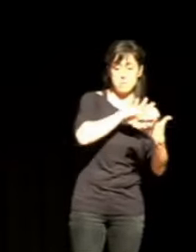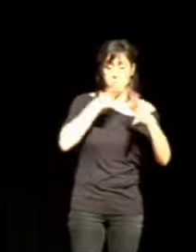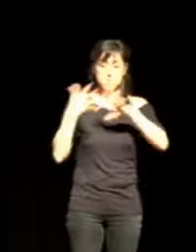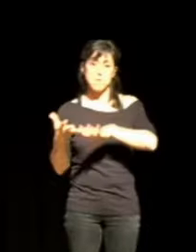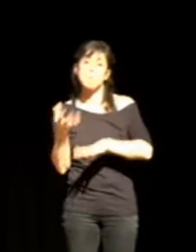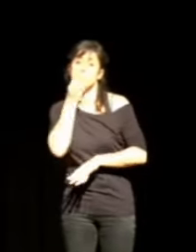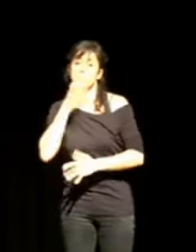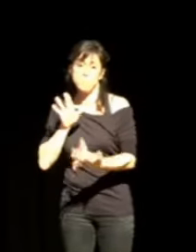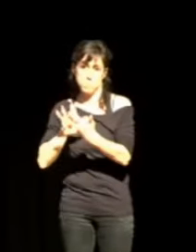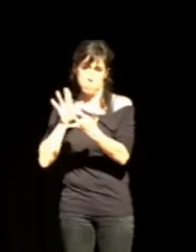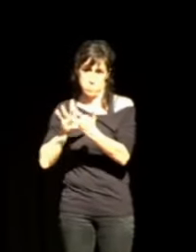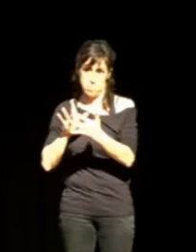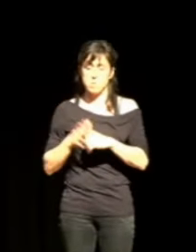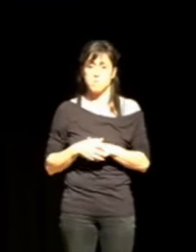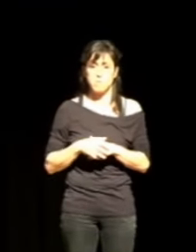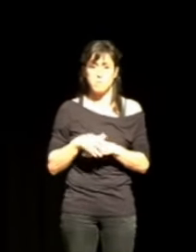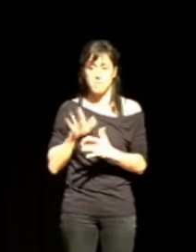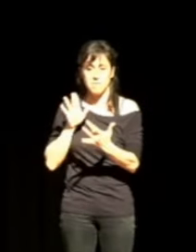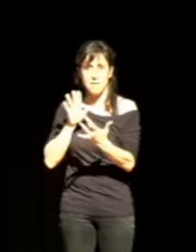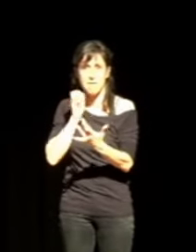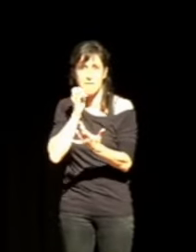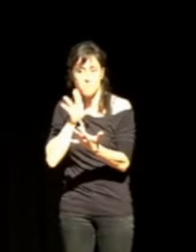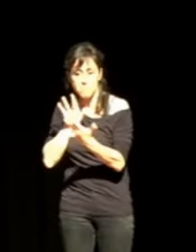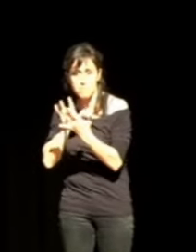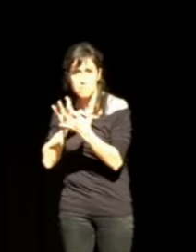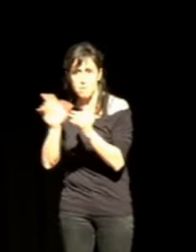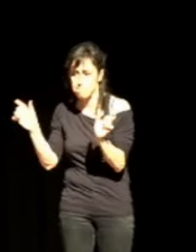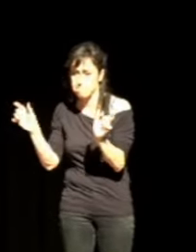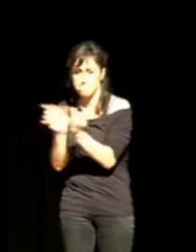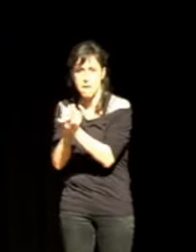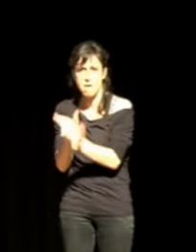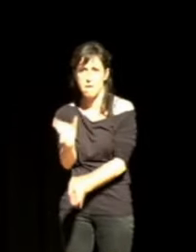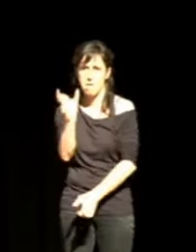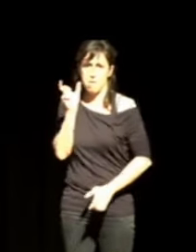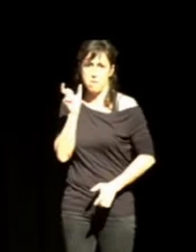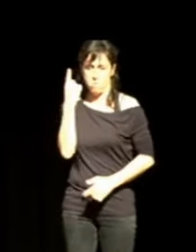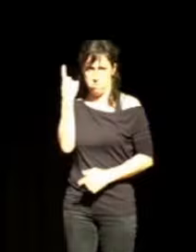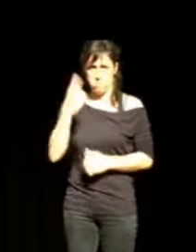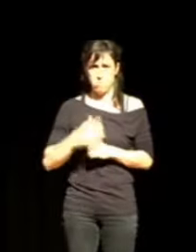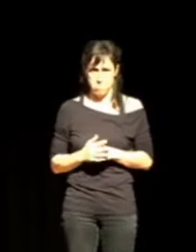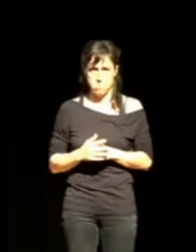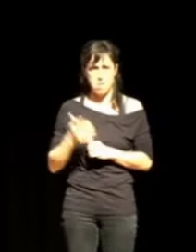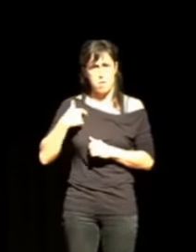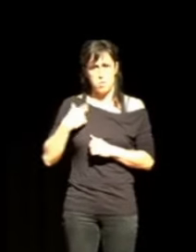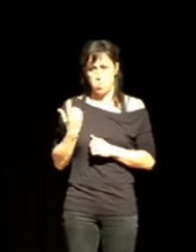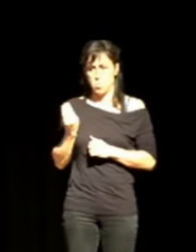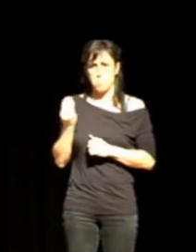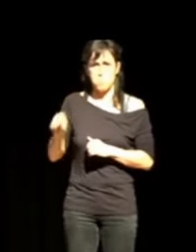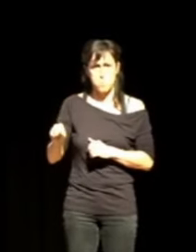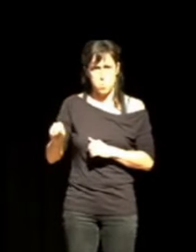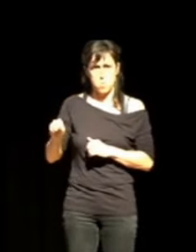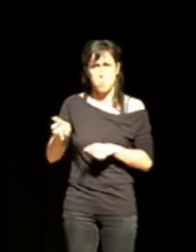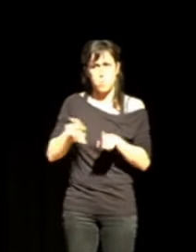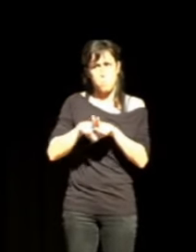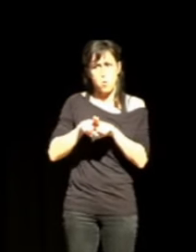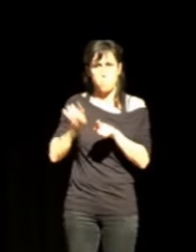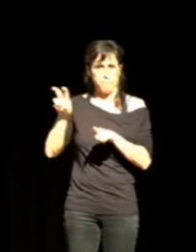paz. Buen trato en una palabra. Lo quise poner como alternativa al maltrato. Pero cuando acabé la